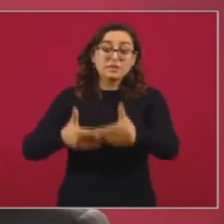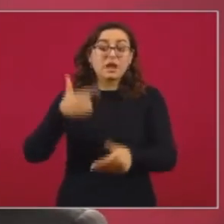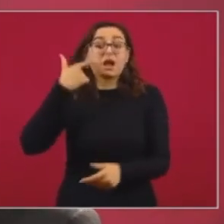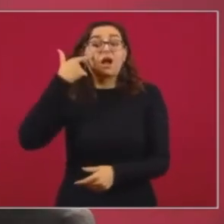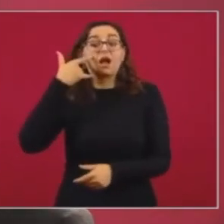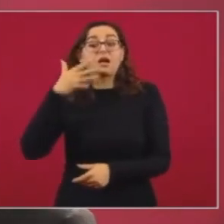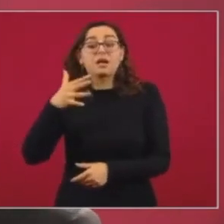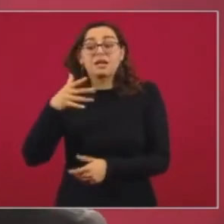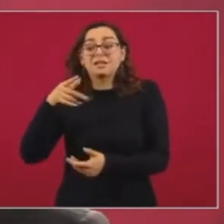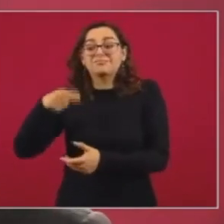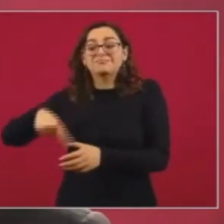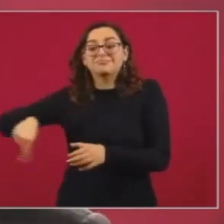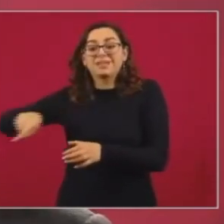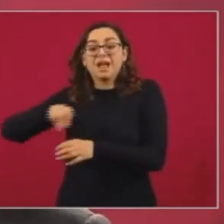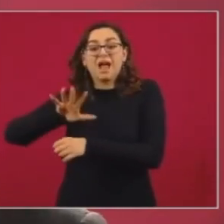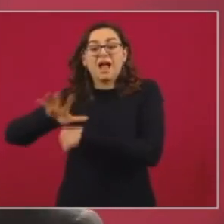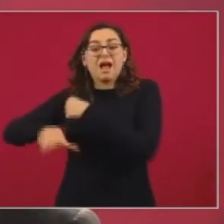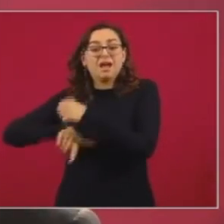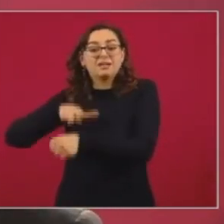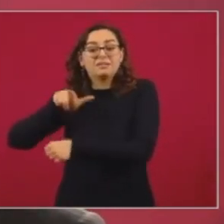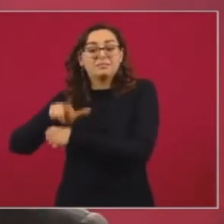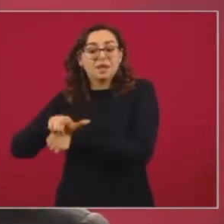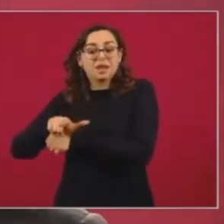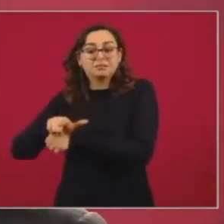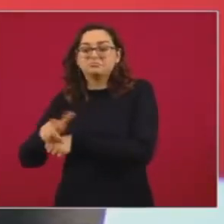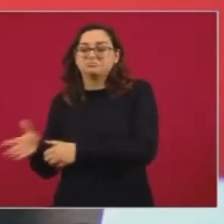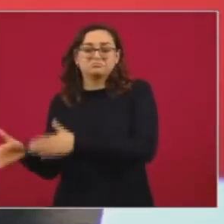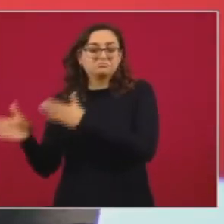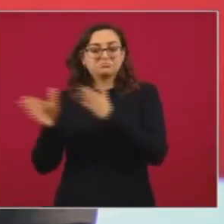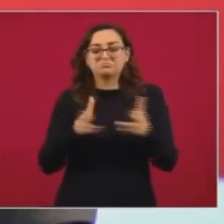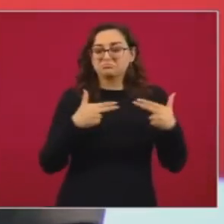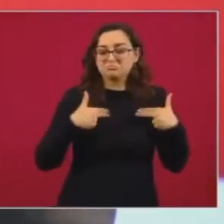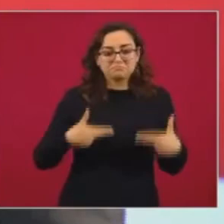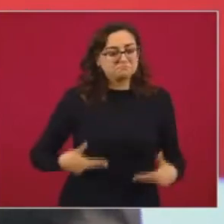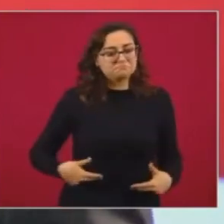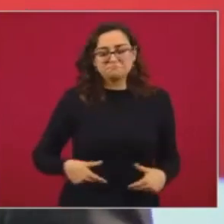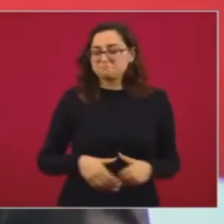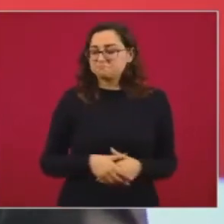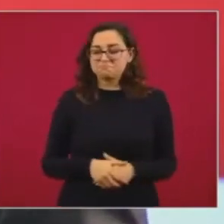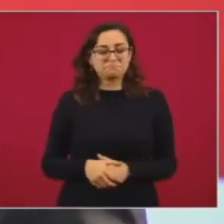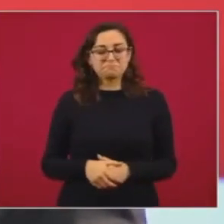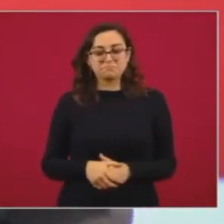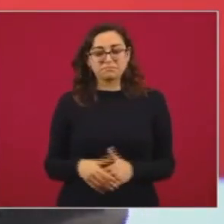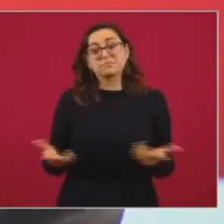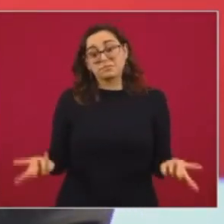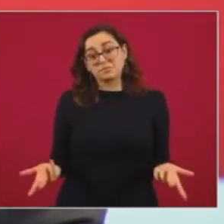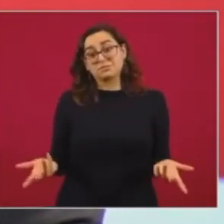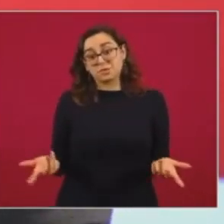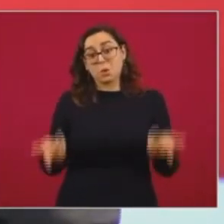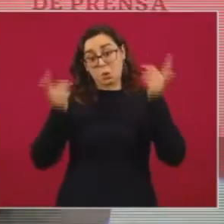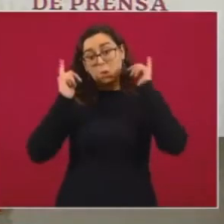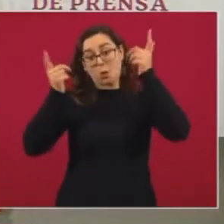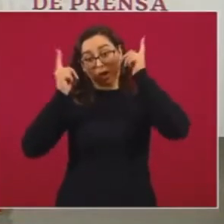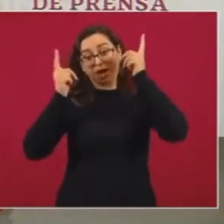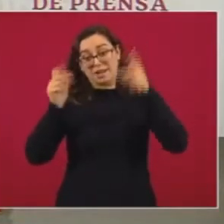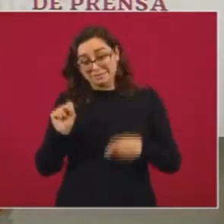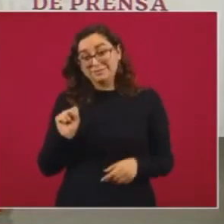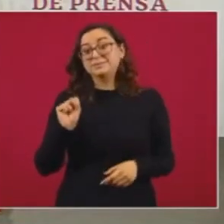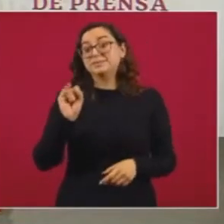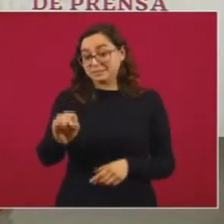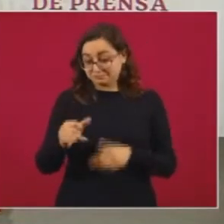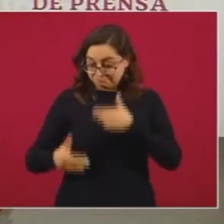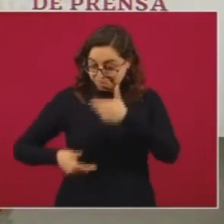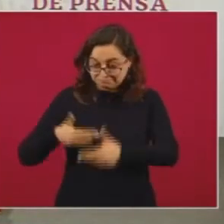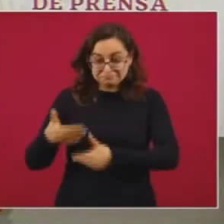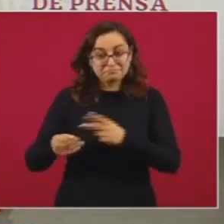en animales. Ni siquiera hay fase clínica para el COVID. Todos que quisiéramos que sí, que obviamente fuera muy